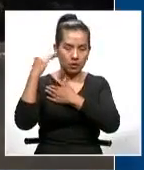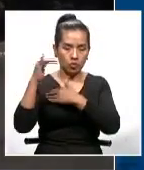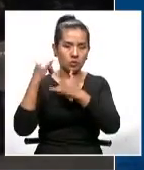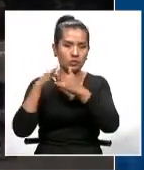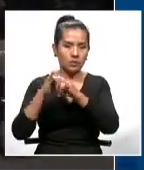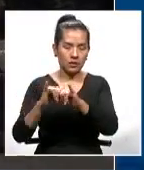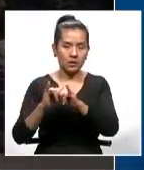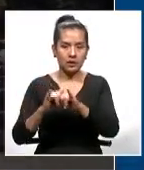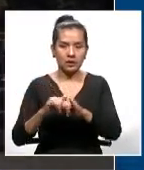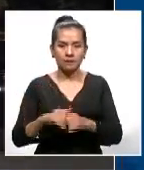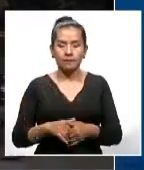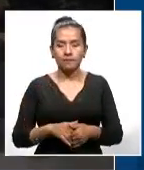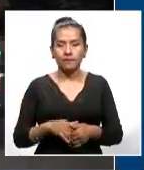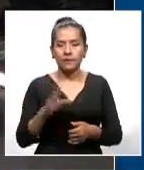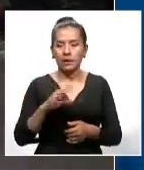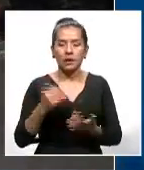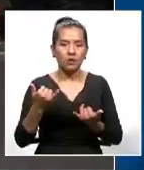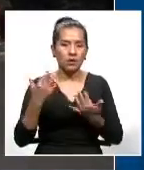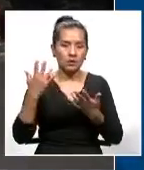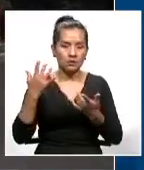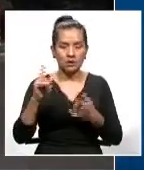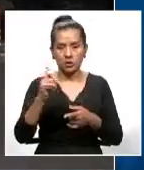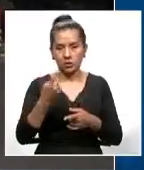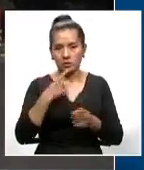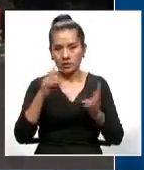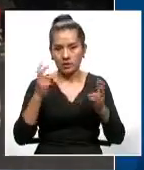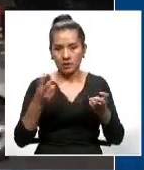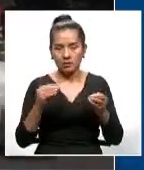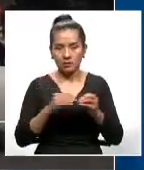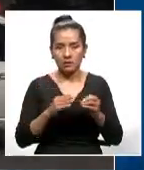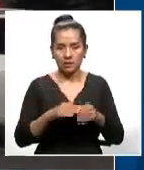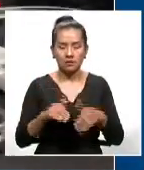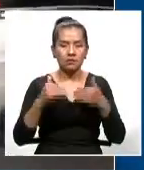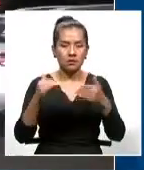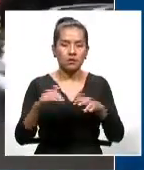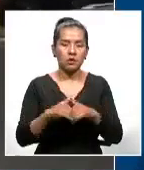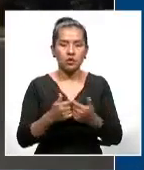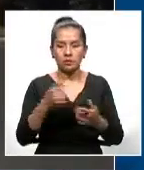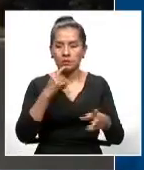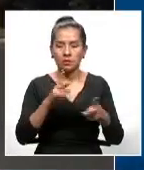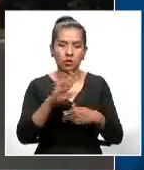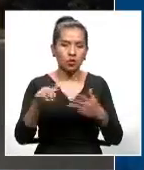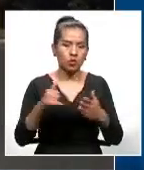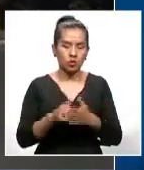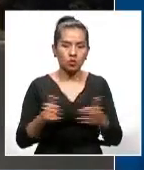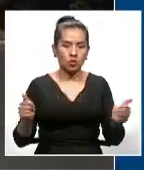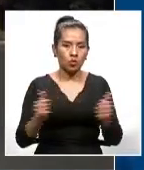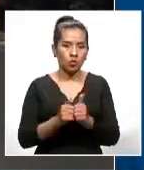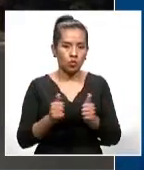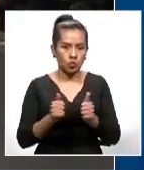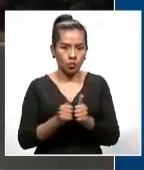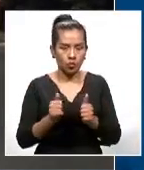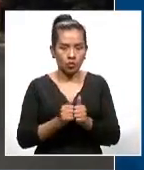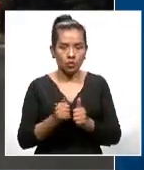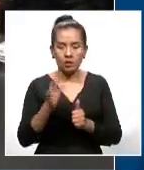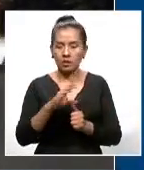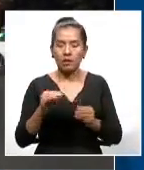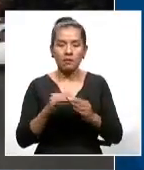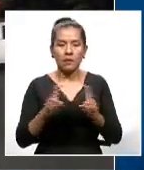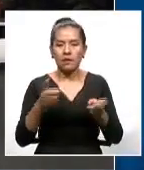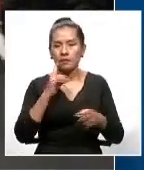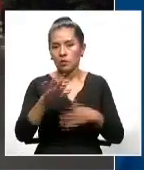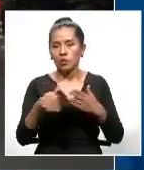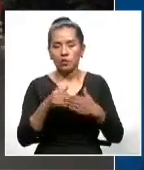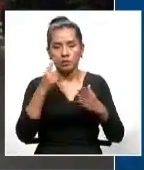los vehículos empiezan a transitar de manera normal en la intersección del